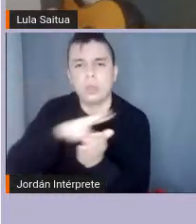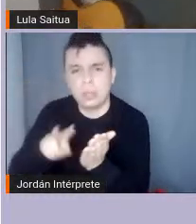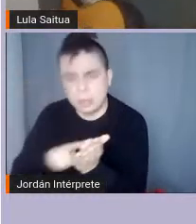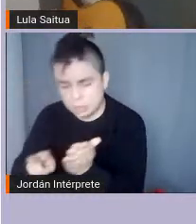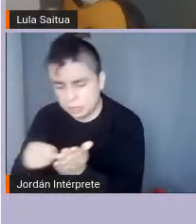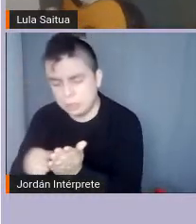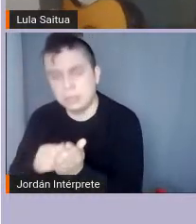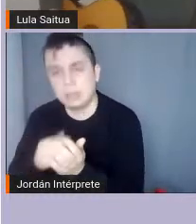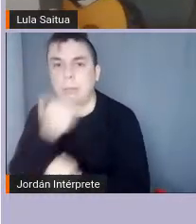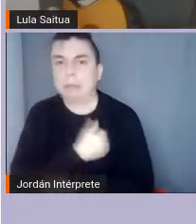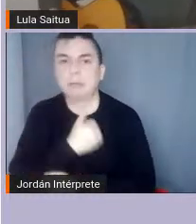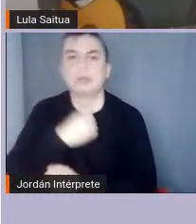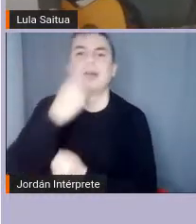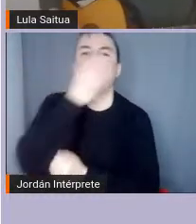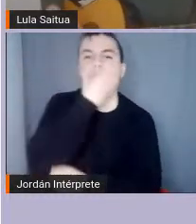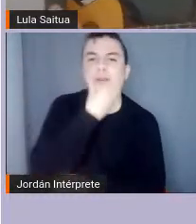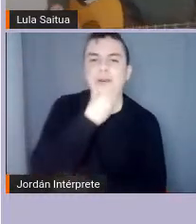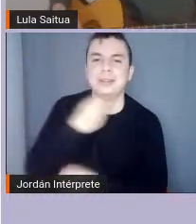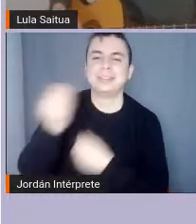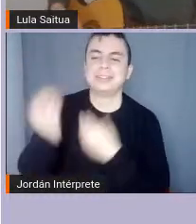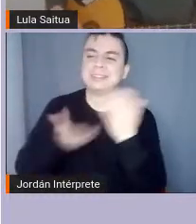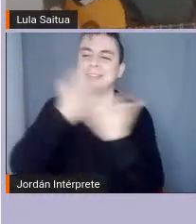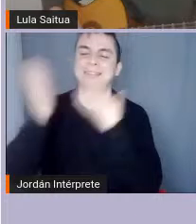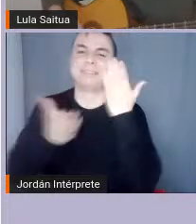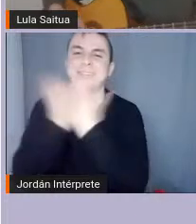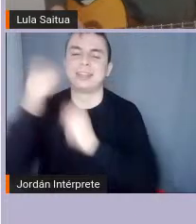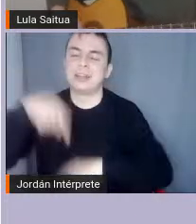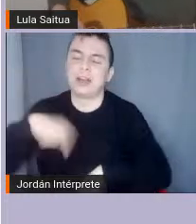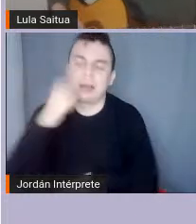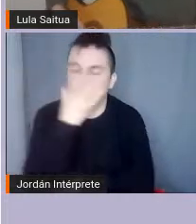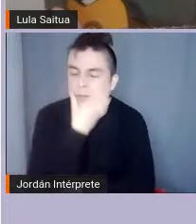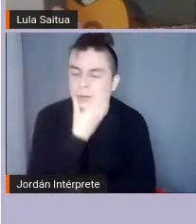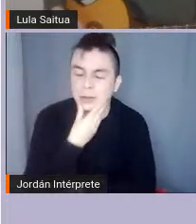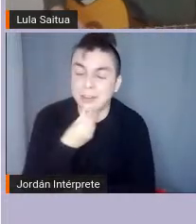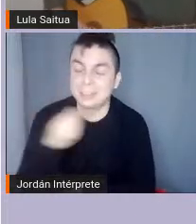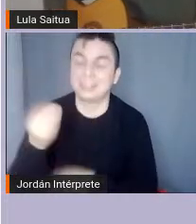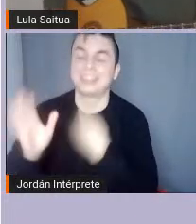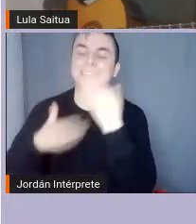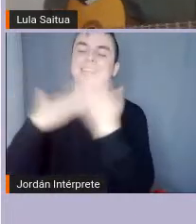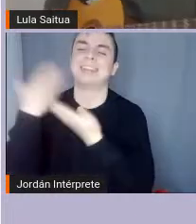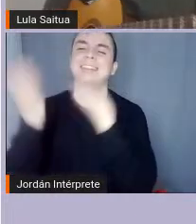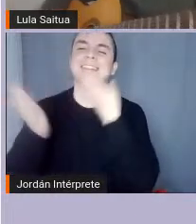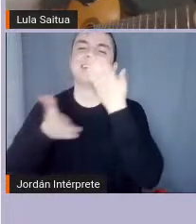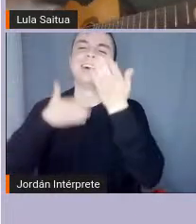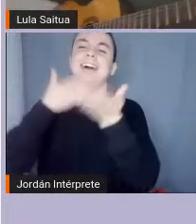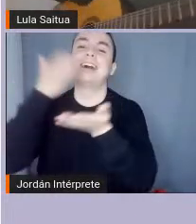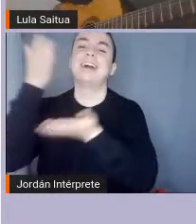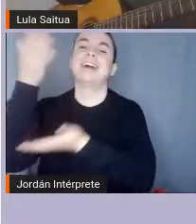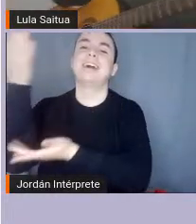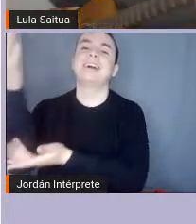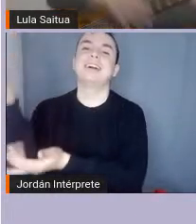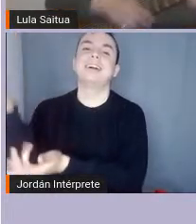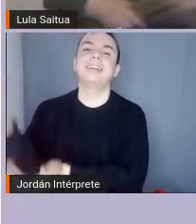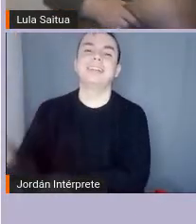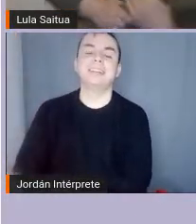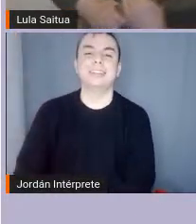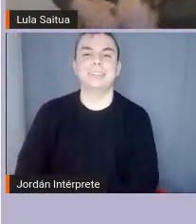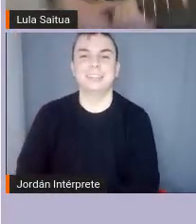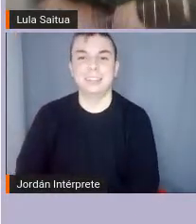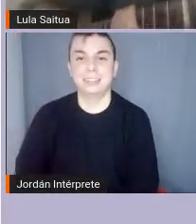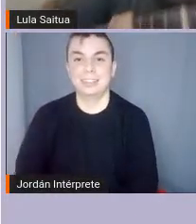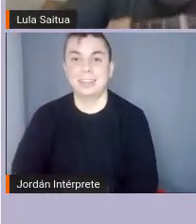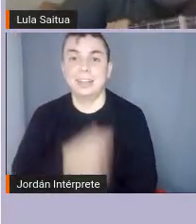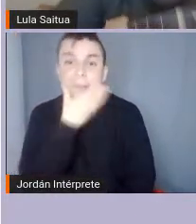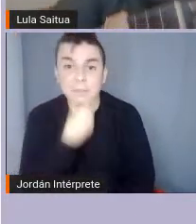poder cantar. Qué más bonito que poder cantar. ¡Ay, qué